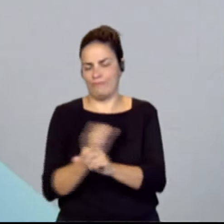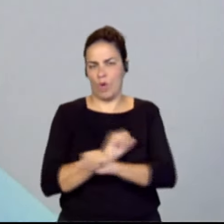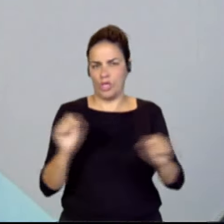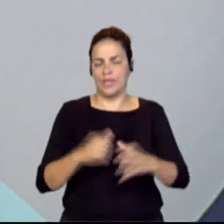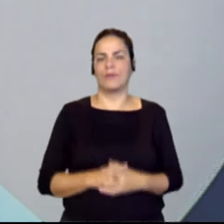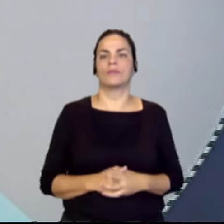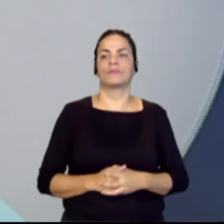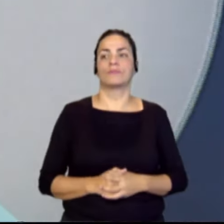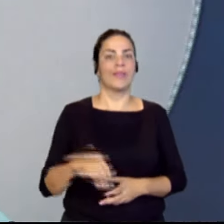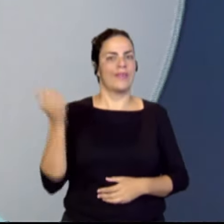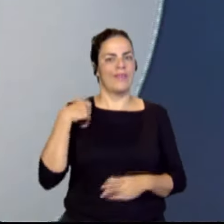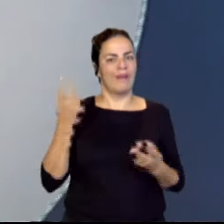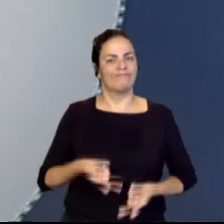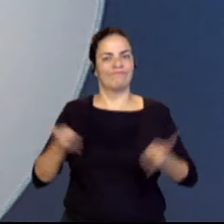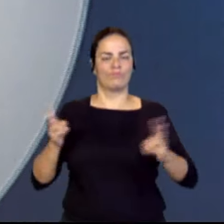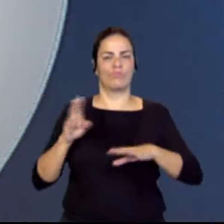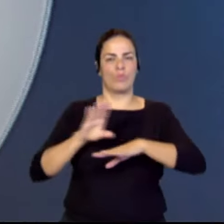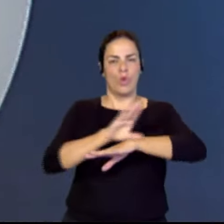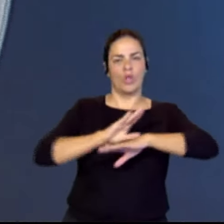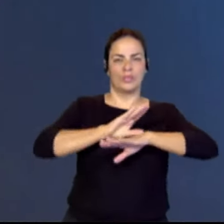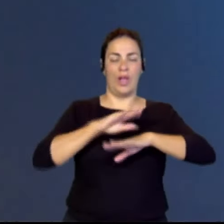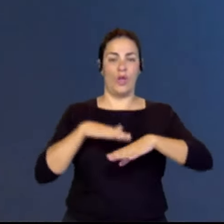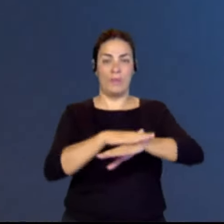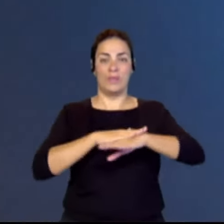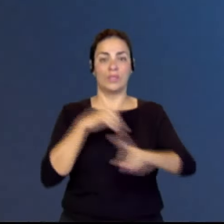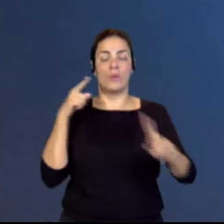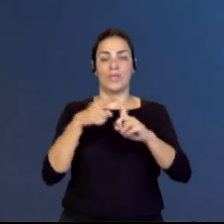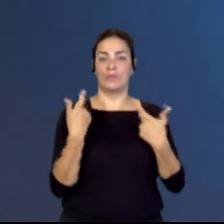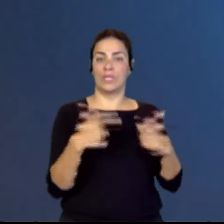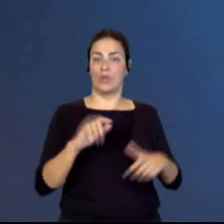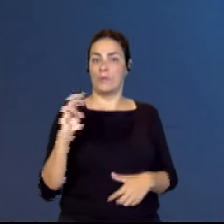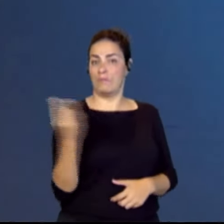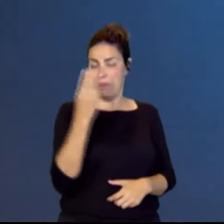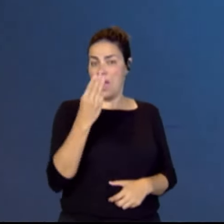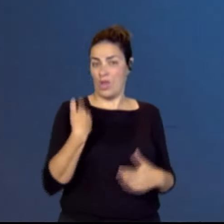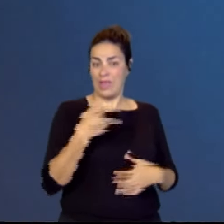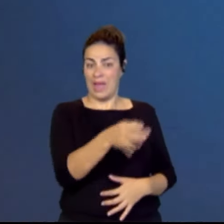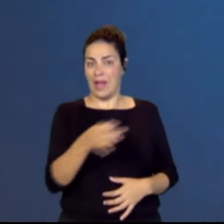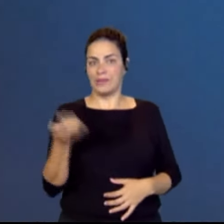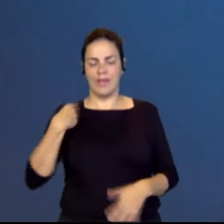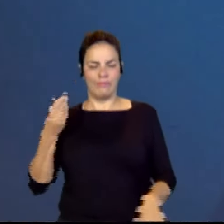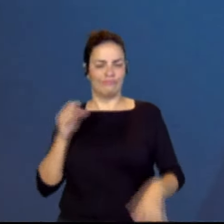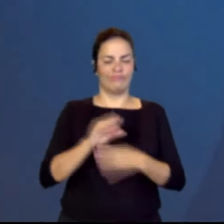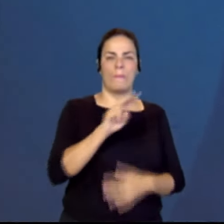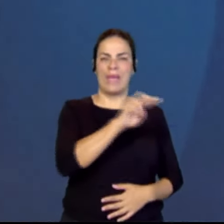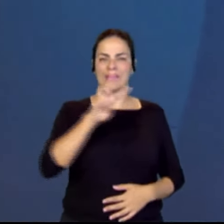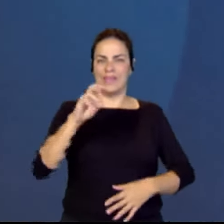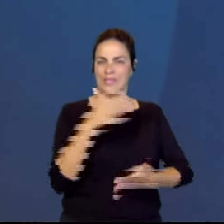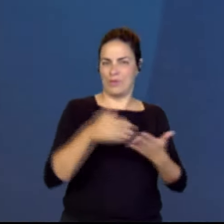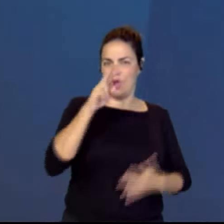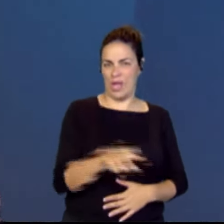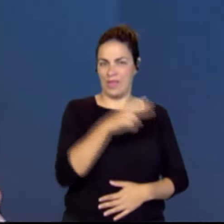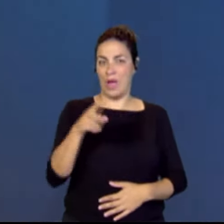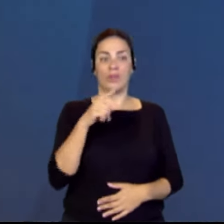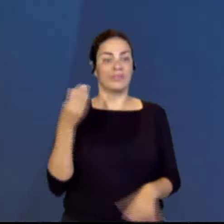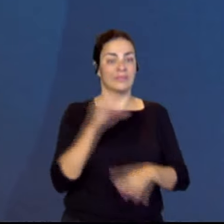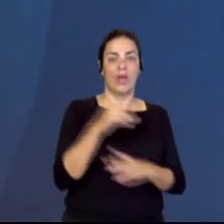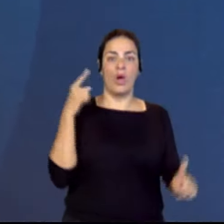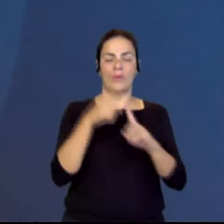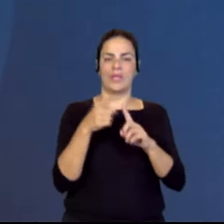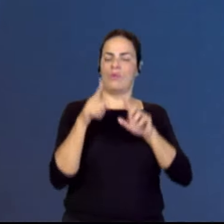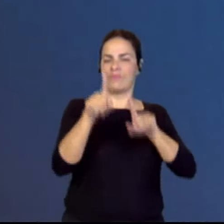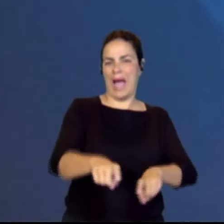luz verde del Consejo de ministros para que el sector primario de las Islas reciba 23 millones de euros es una ayuda para el campo que no atraviesa